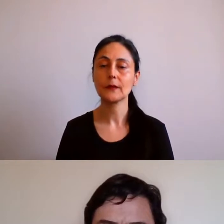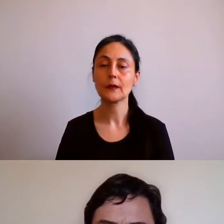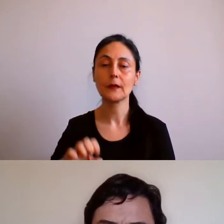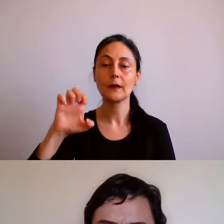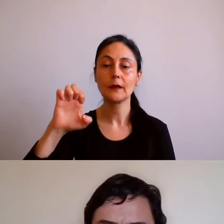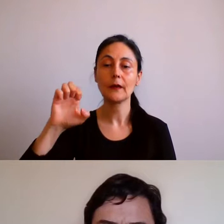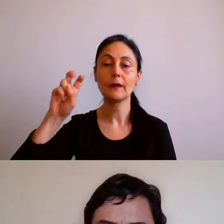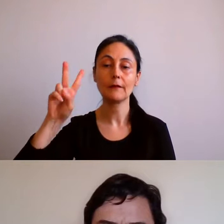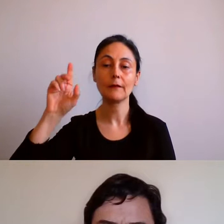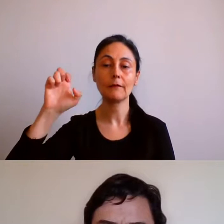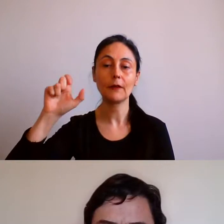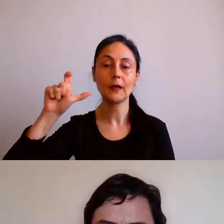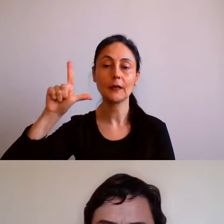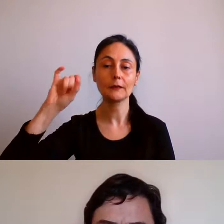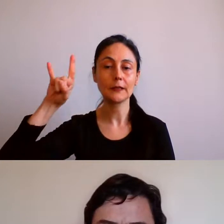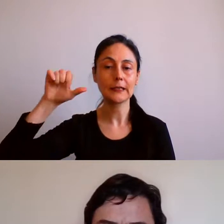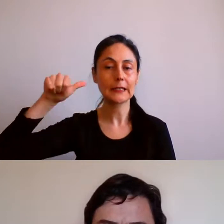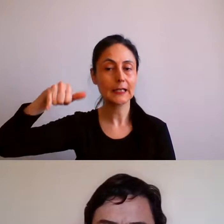¿Ya?